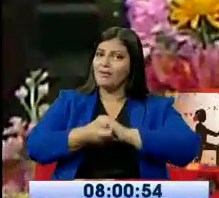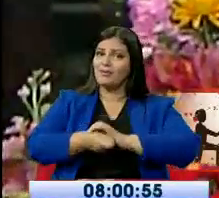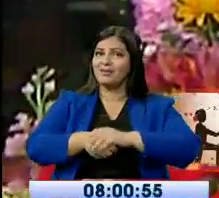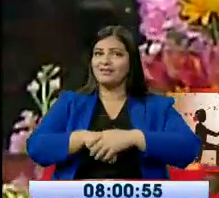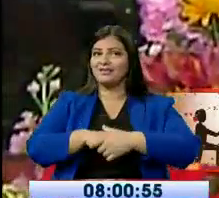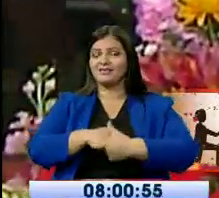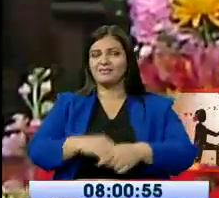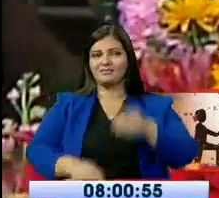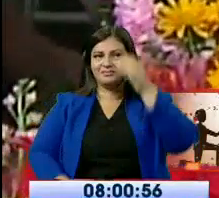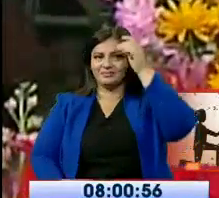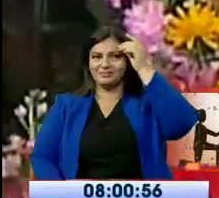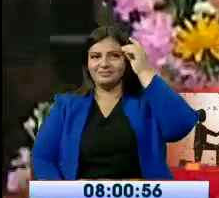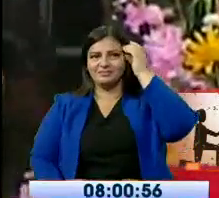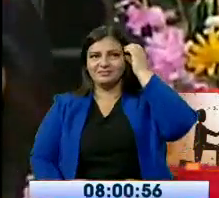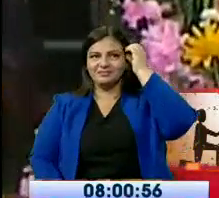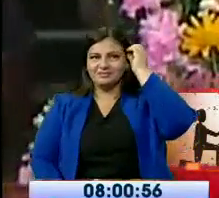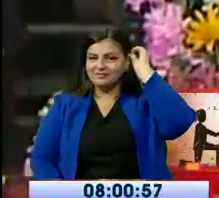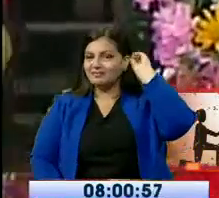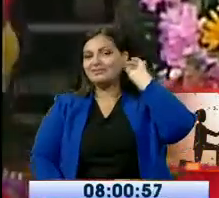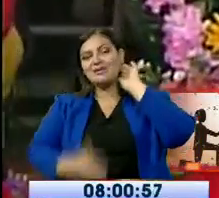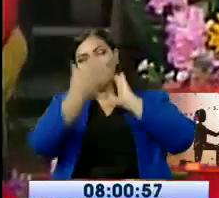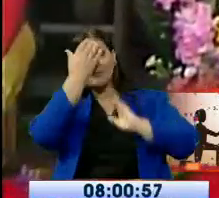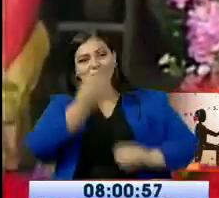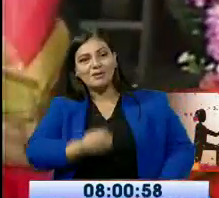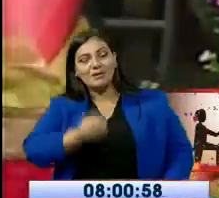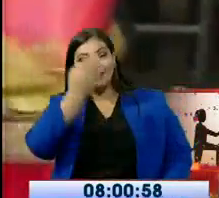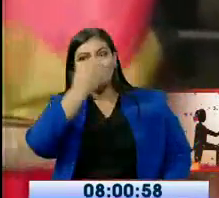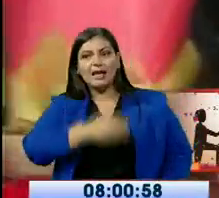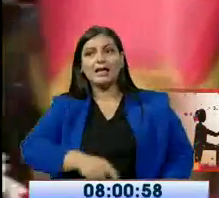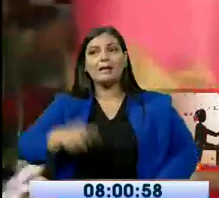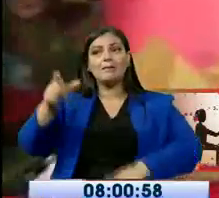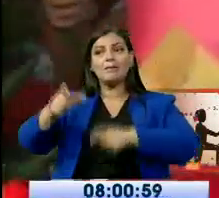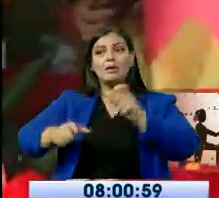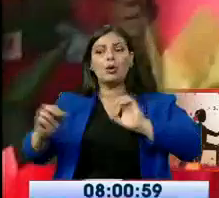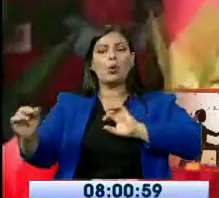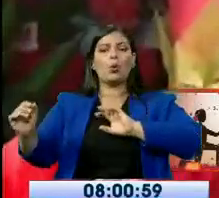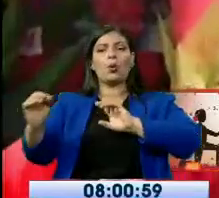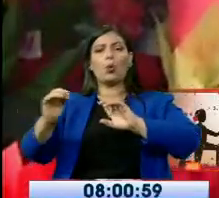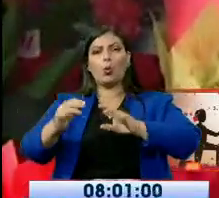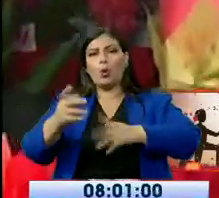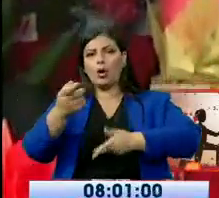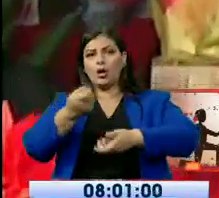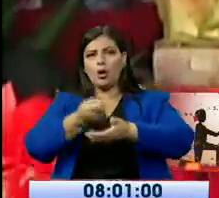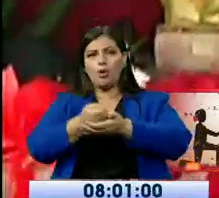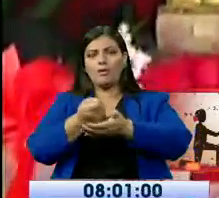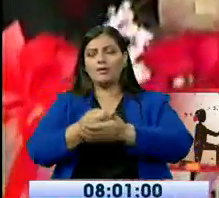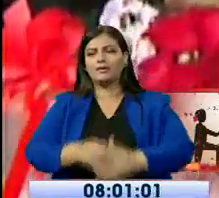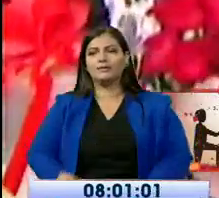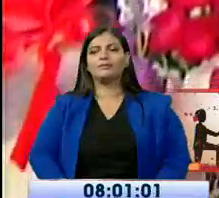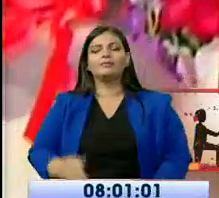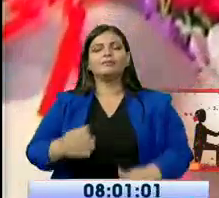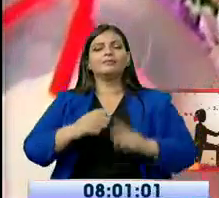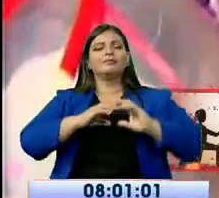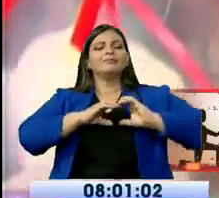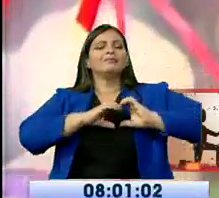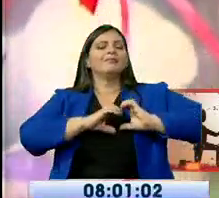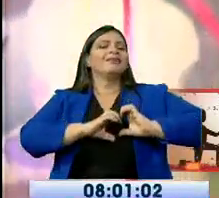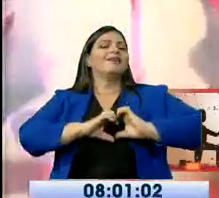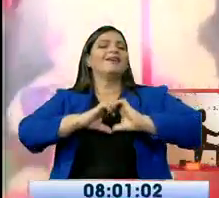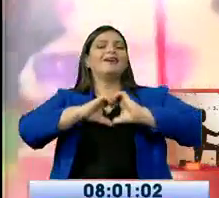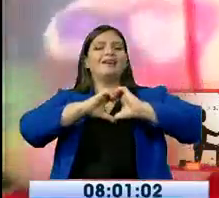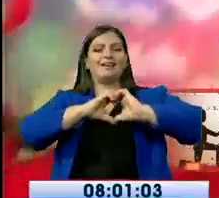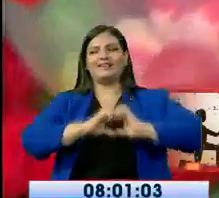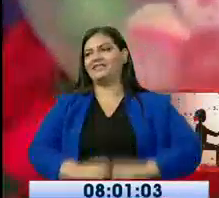los novios, esposos, el amor huele. El amor huele, todo sentido. Tenemos lindos arreglos con rosas rojas, con